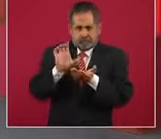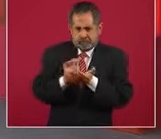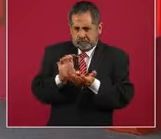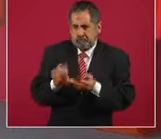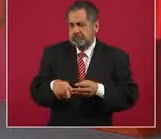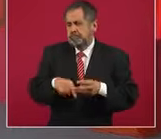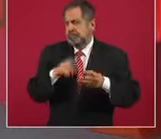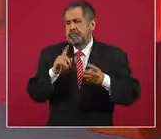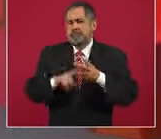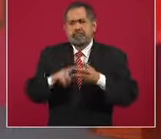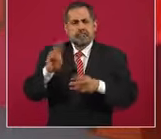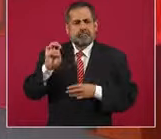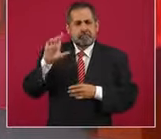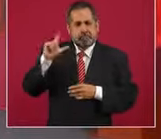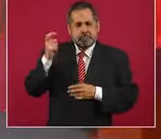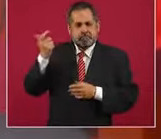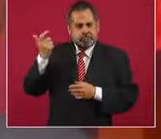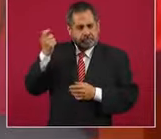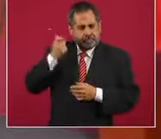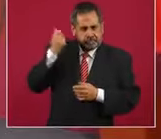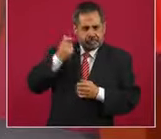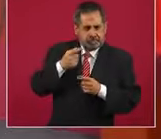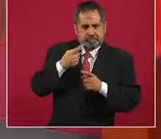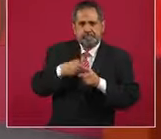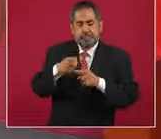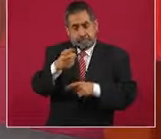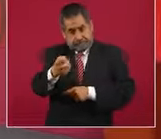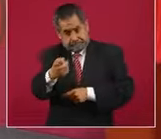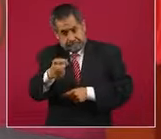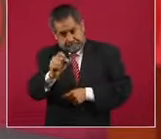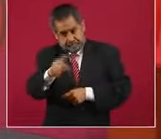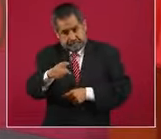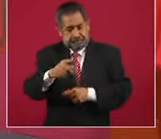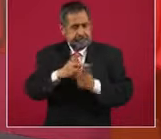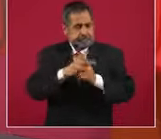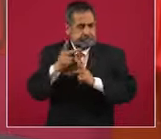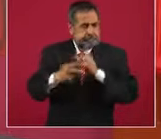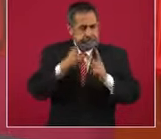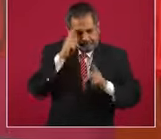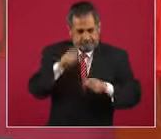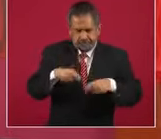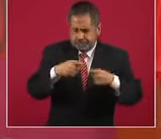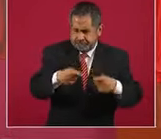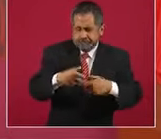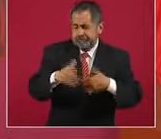discapacidad, las becas, estos créditos,